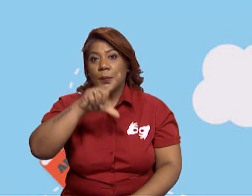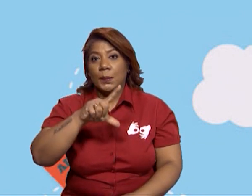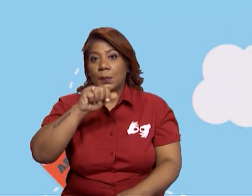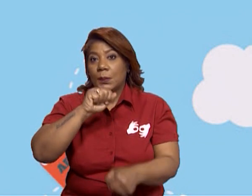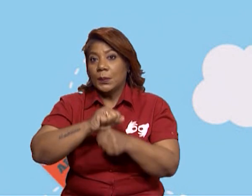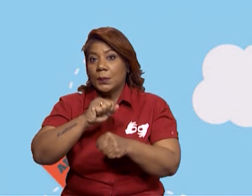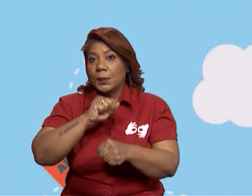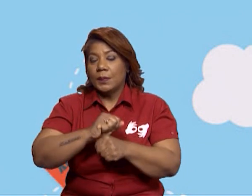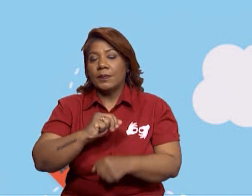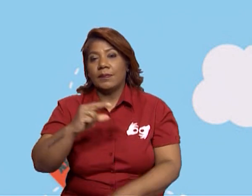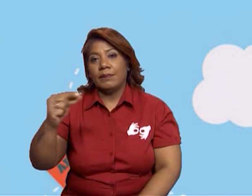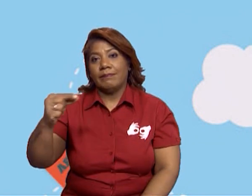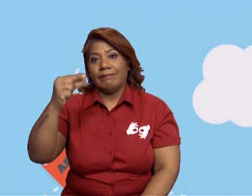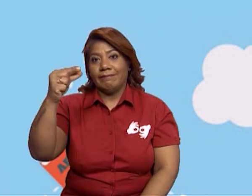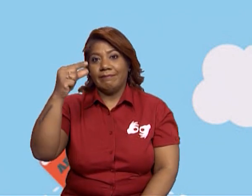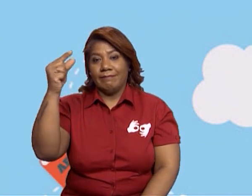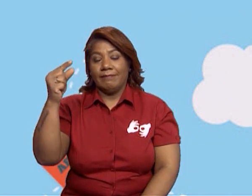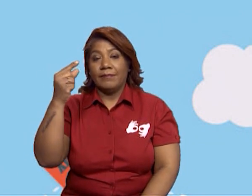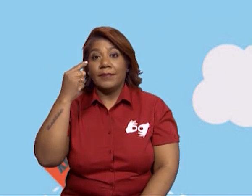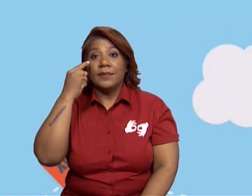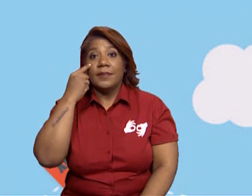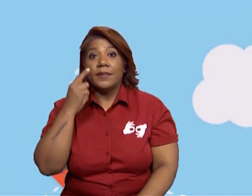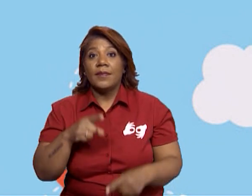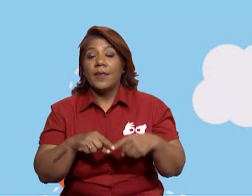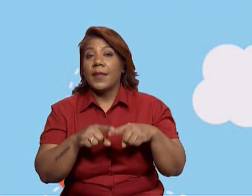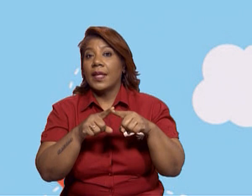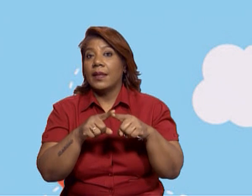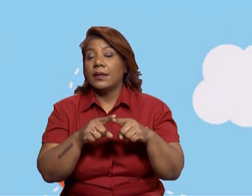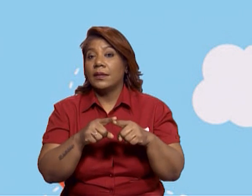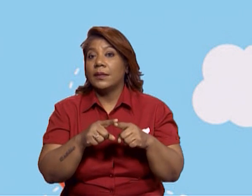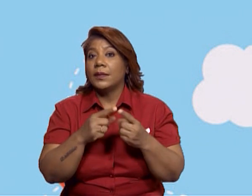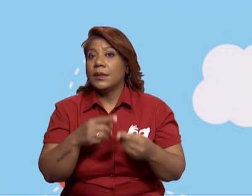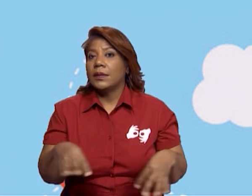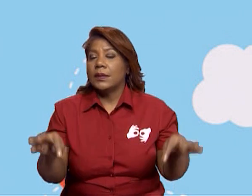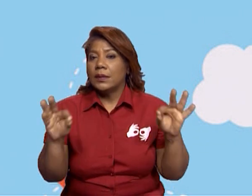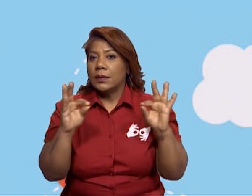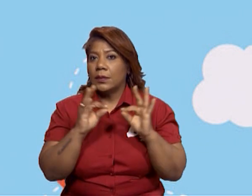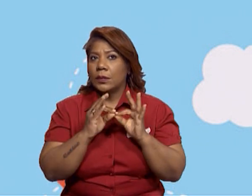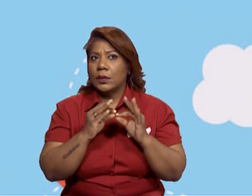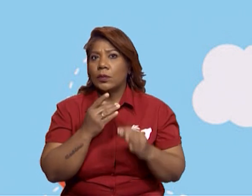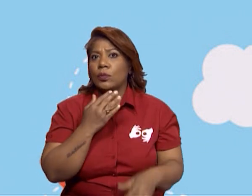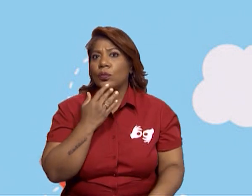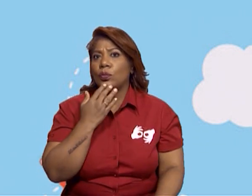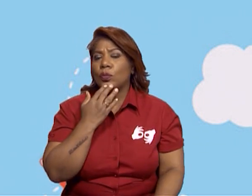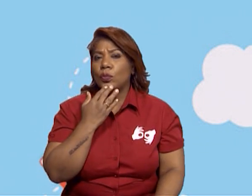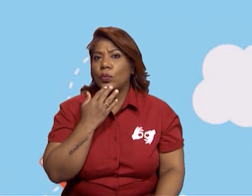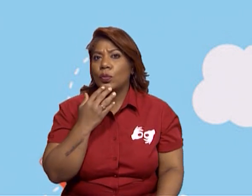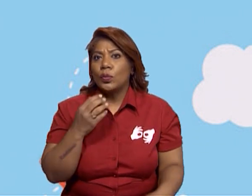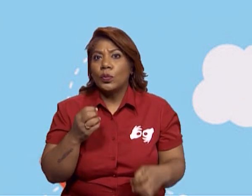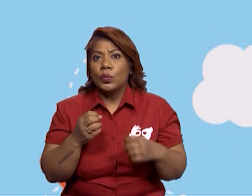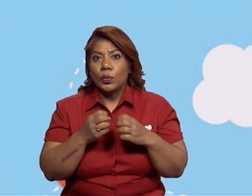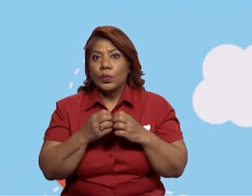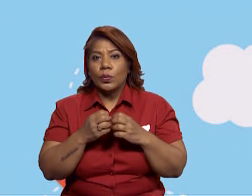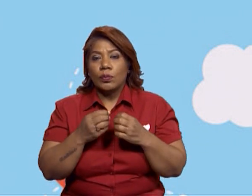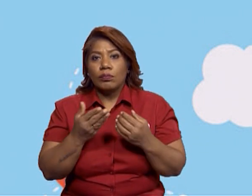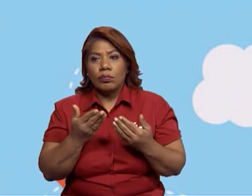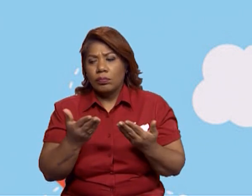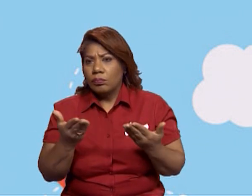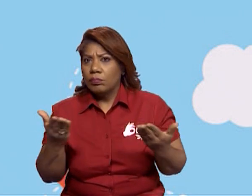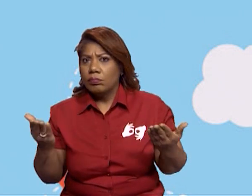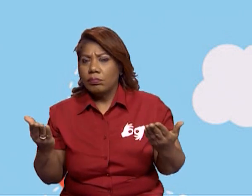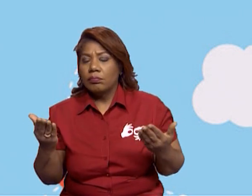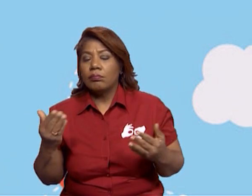sólido, gaseoso. Y va a depender de algo muy importante, del color, la energía y otras